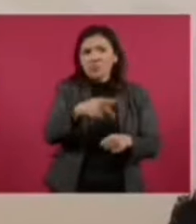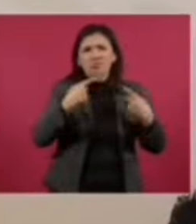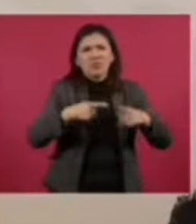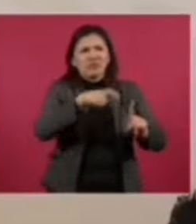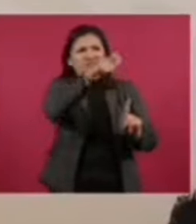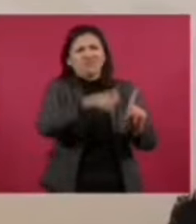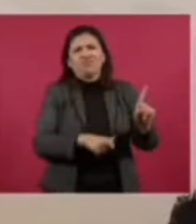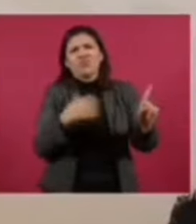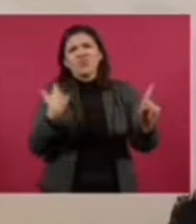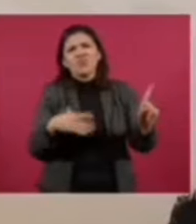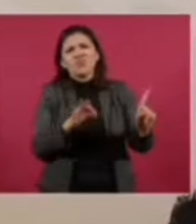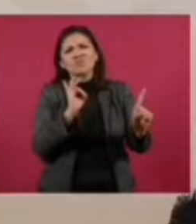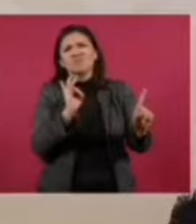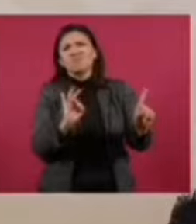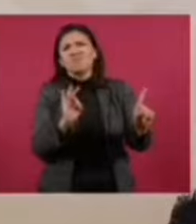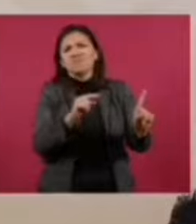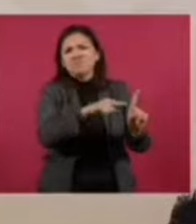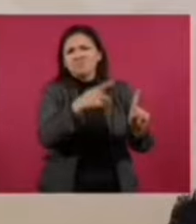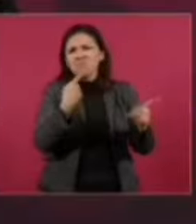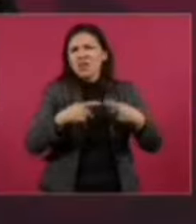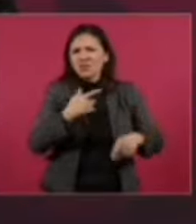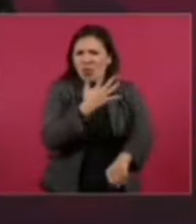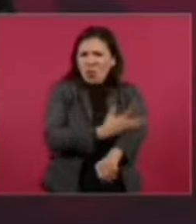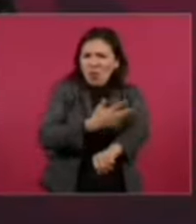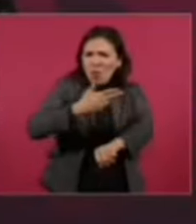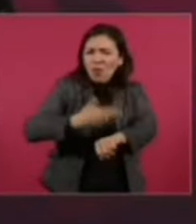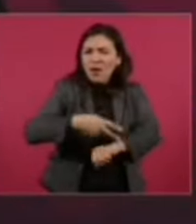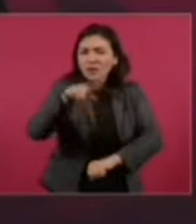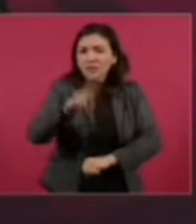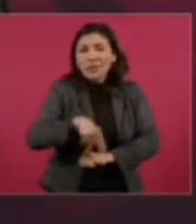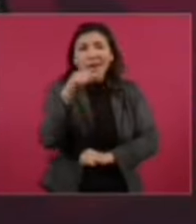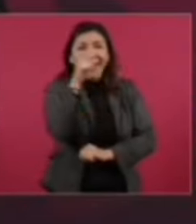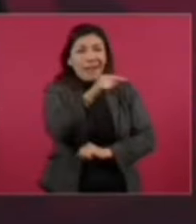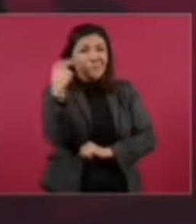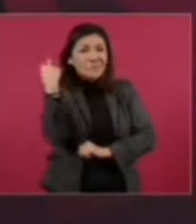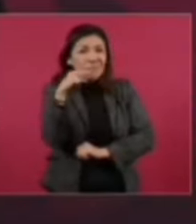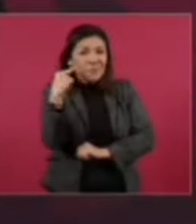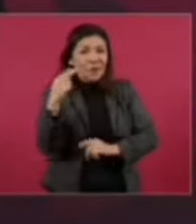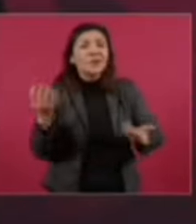buenísimo. Es una gente honesta en Veracruz.